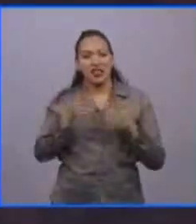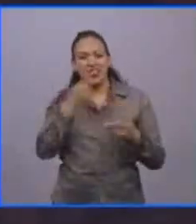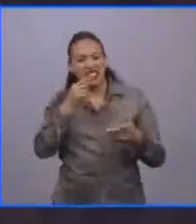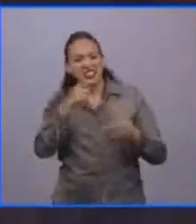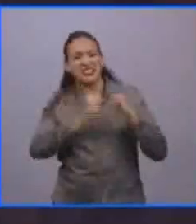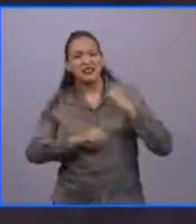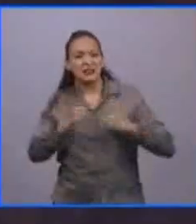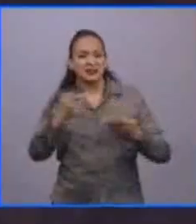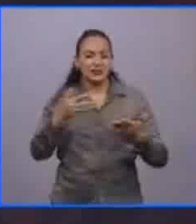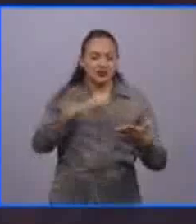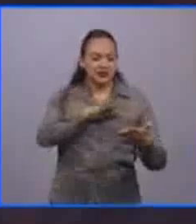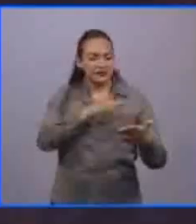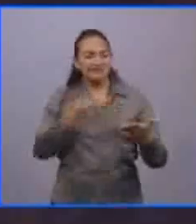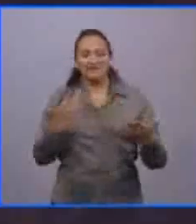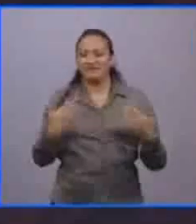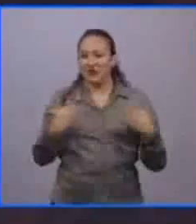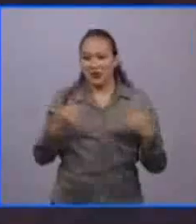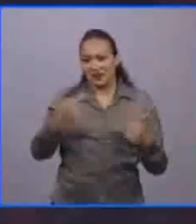Judicial.